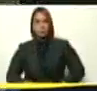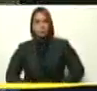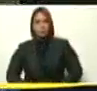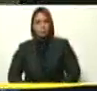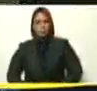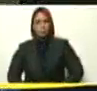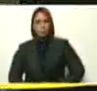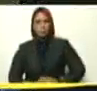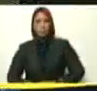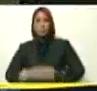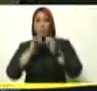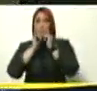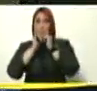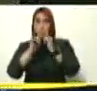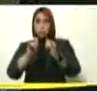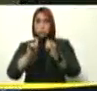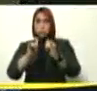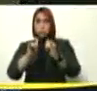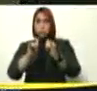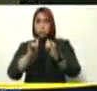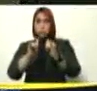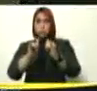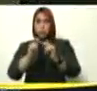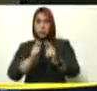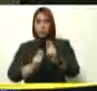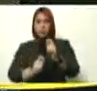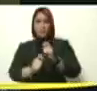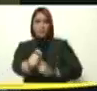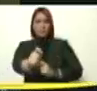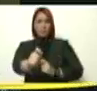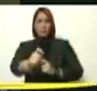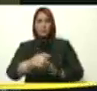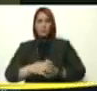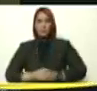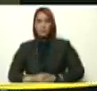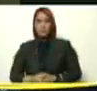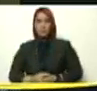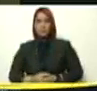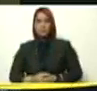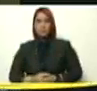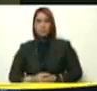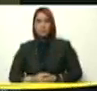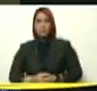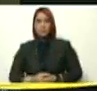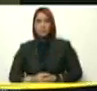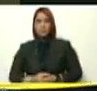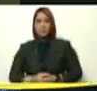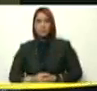Y anuncio la transferencia de las siguientes